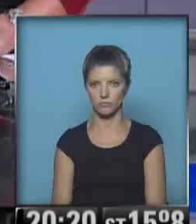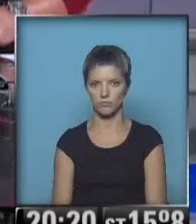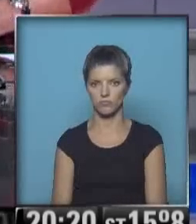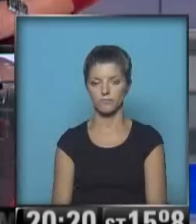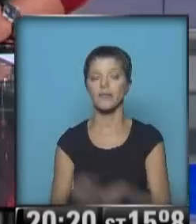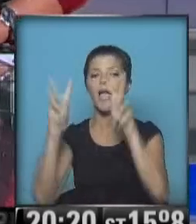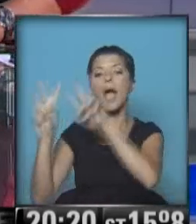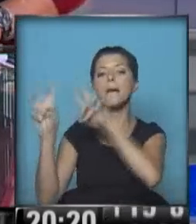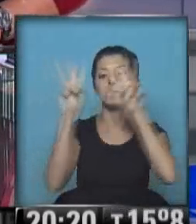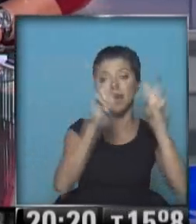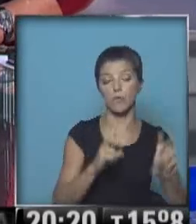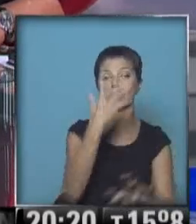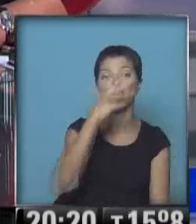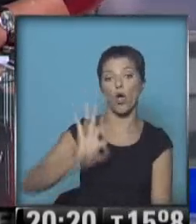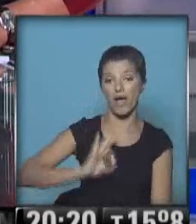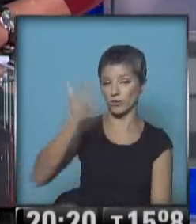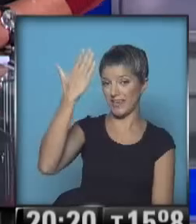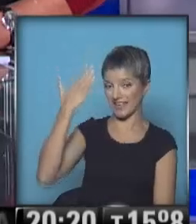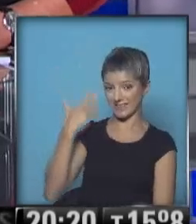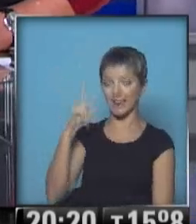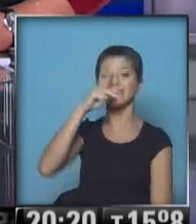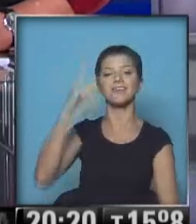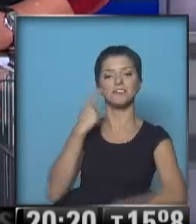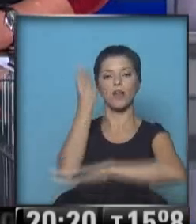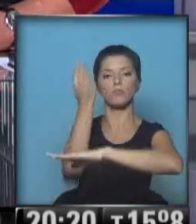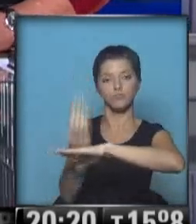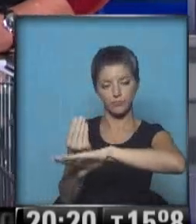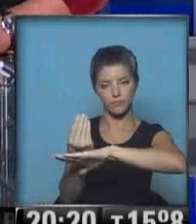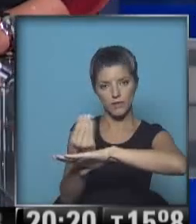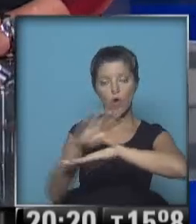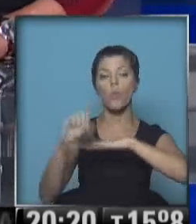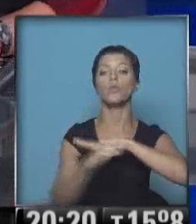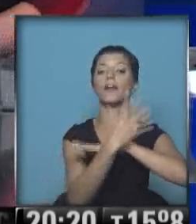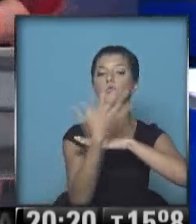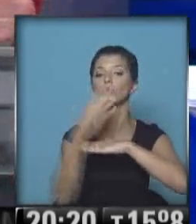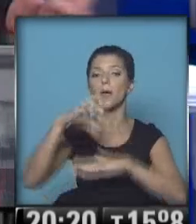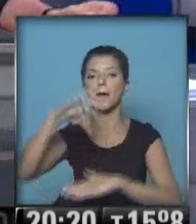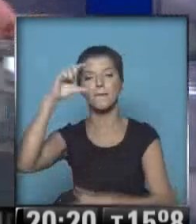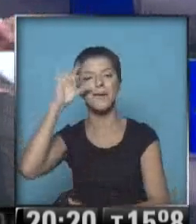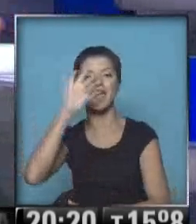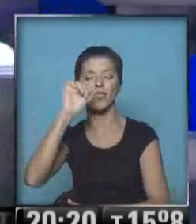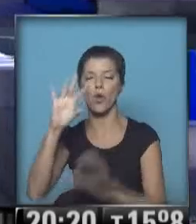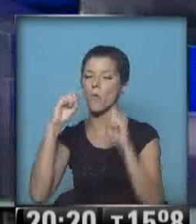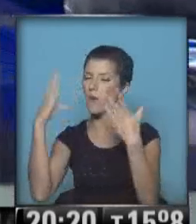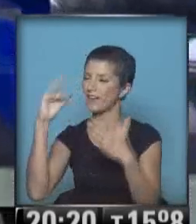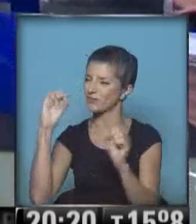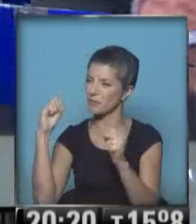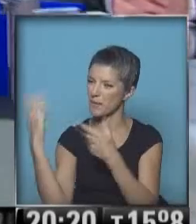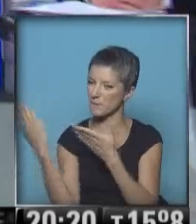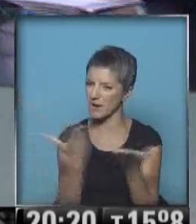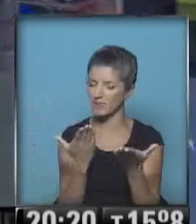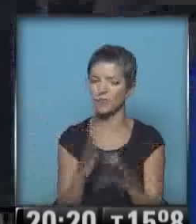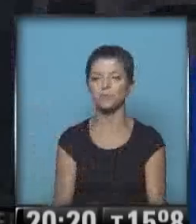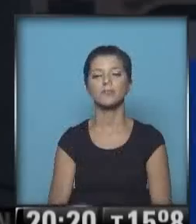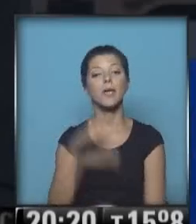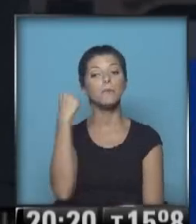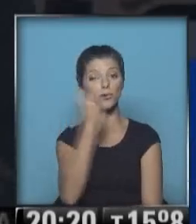cambiamos de tema se cumplen 5 años de la Asunción de Néstor kisner al frente de la una Sur Pedro briger Buenas noches bienvenido Buenas noches importante